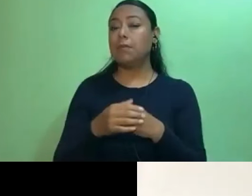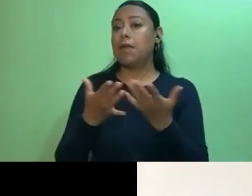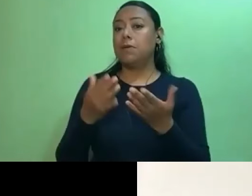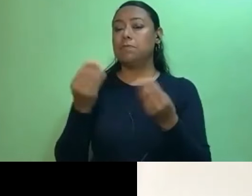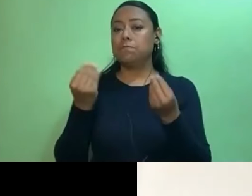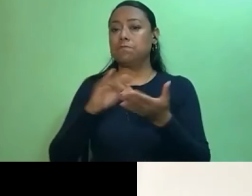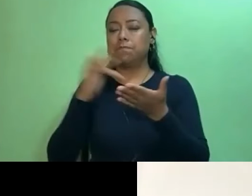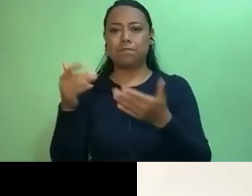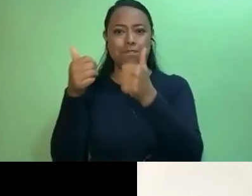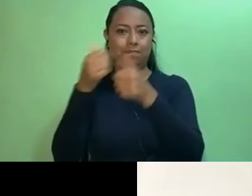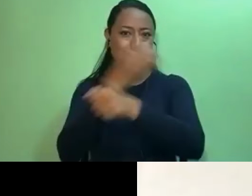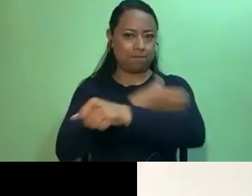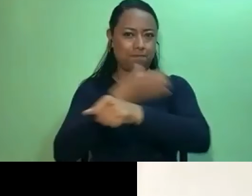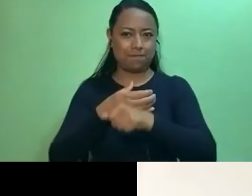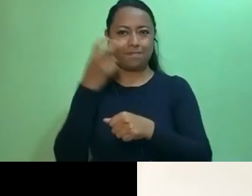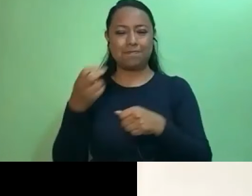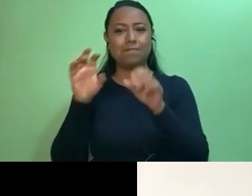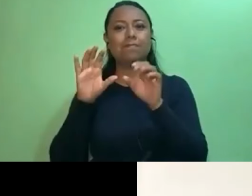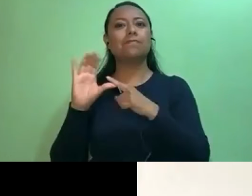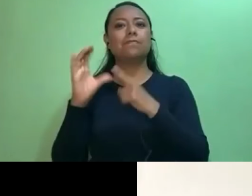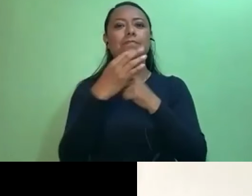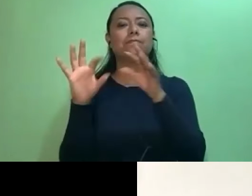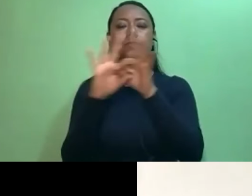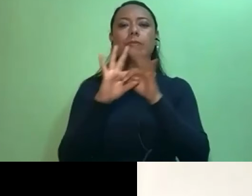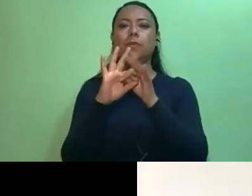de preguntas.